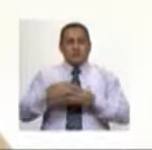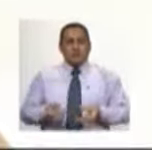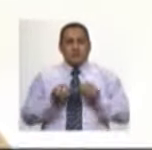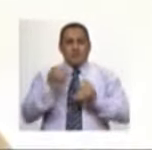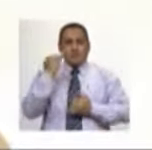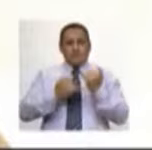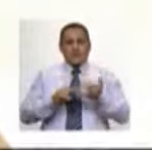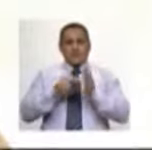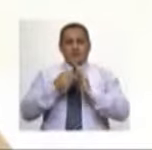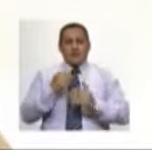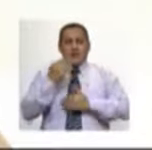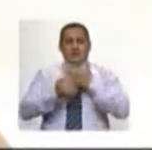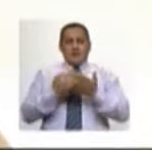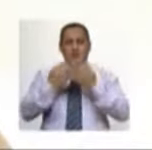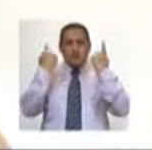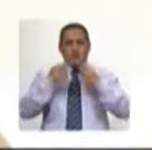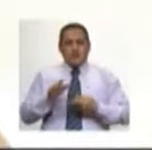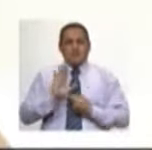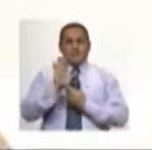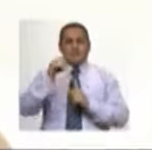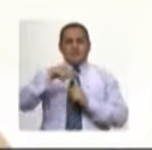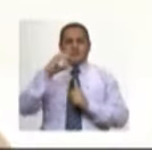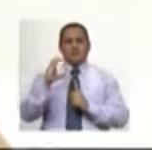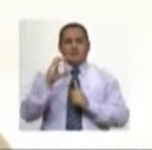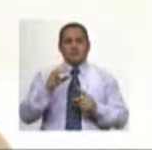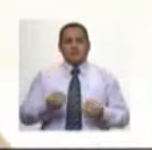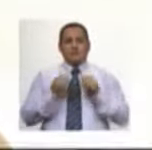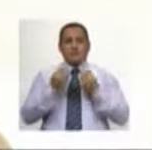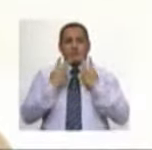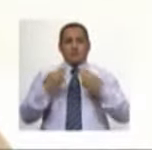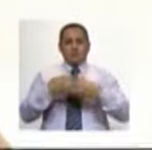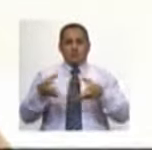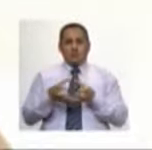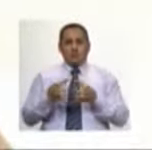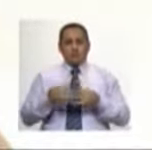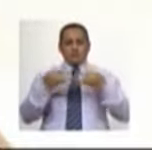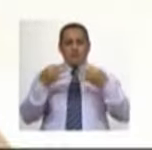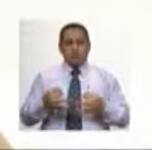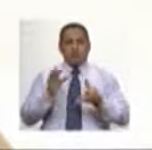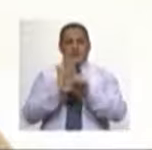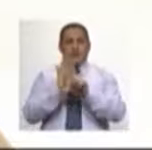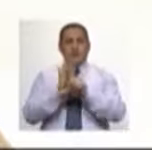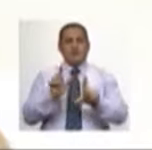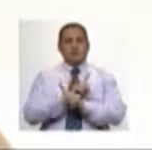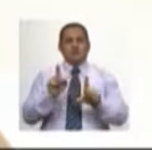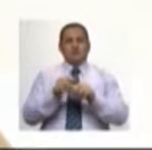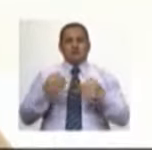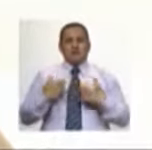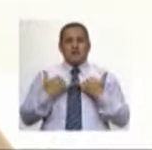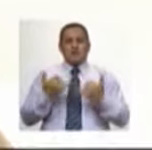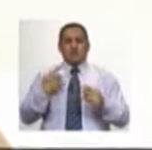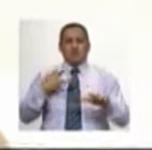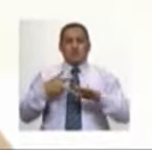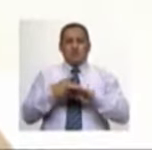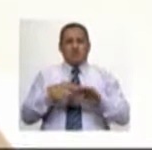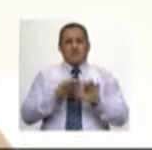esto repercute en las decisiones que va a emitir el Tribunal Constitucional, que debe ser un órgano absolutamente objetivo, ¿no? Y no tener interferencia